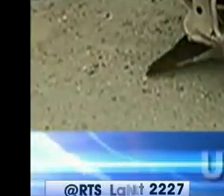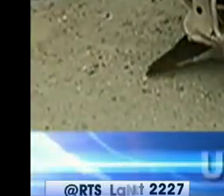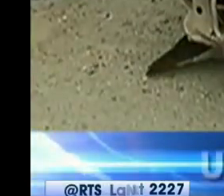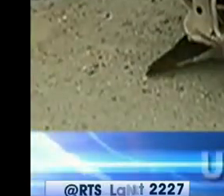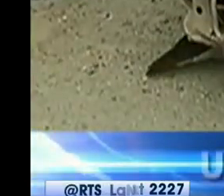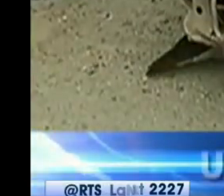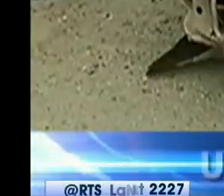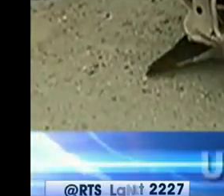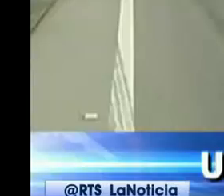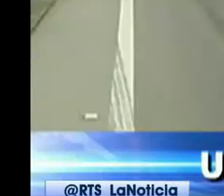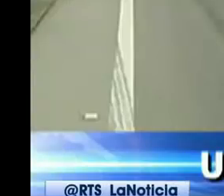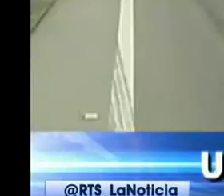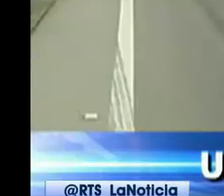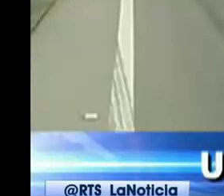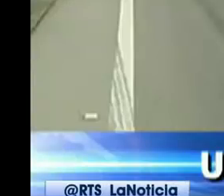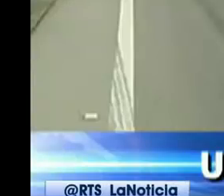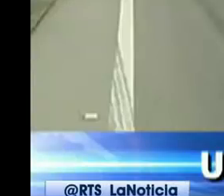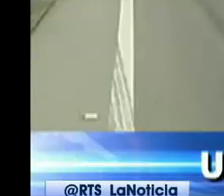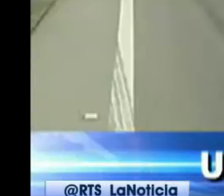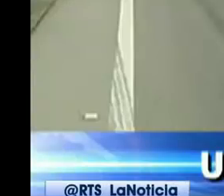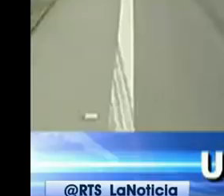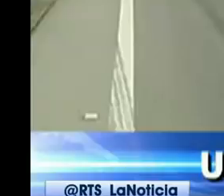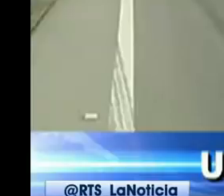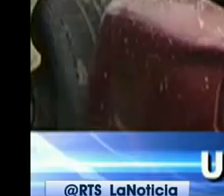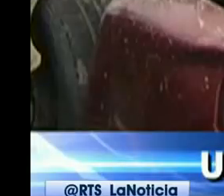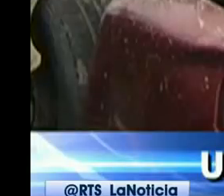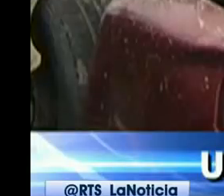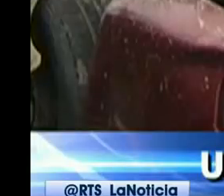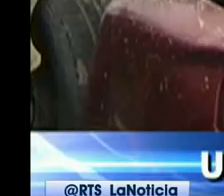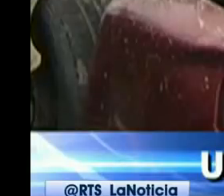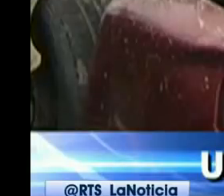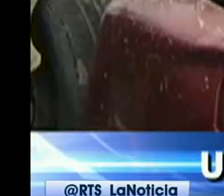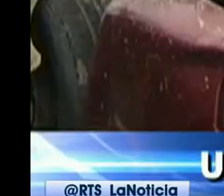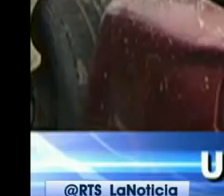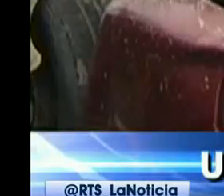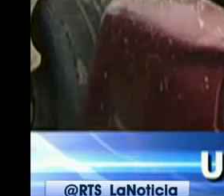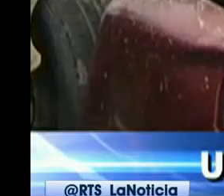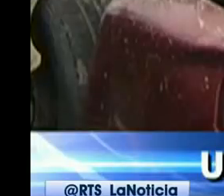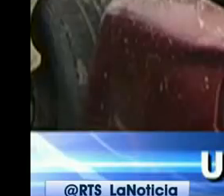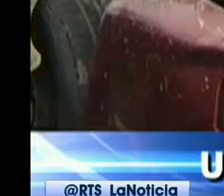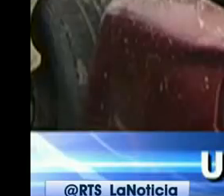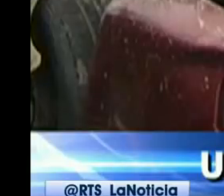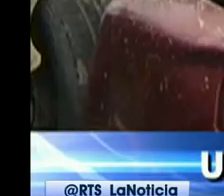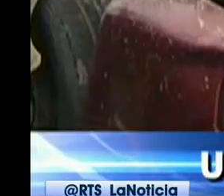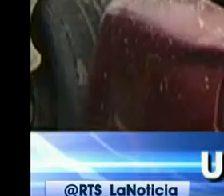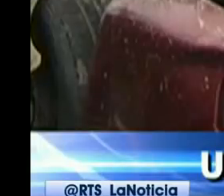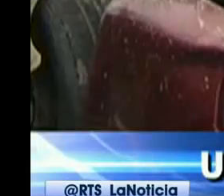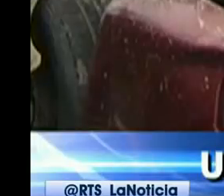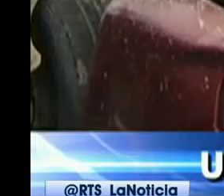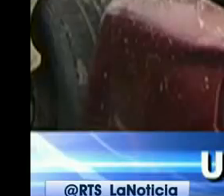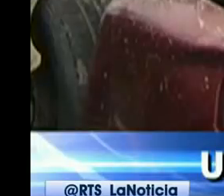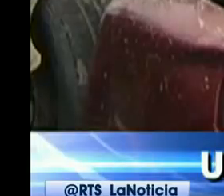Una persona resultó herida en un aparatoso accidente de tránsito ocurrido en la vía